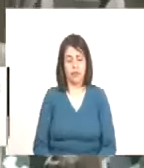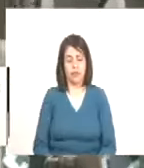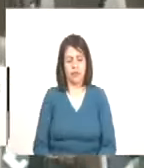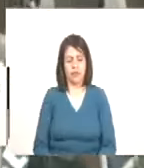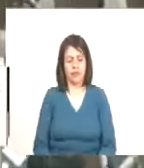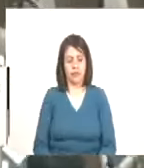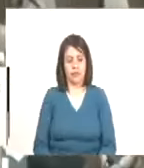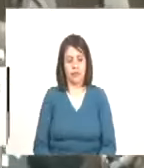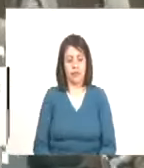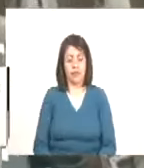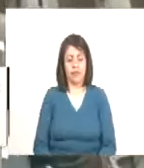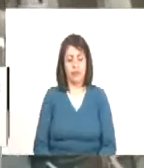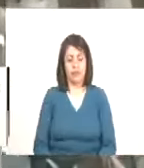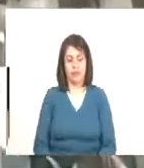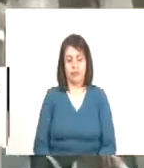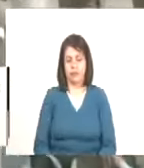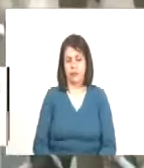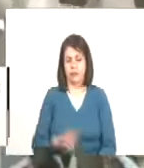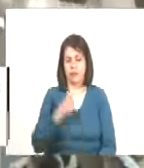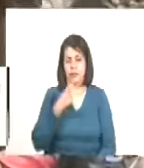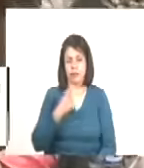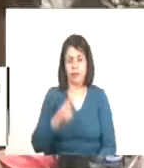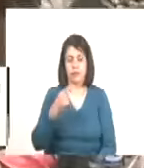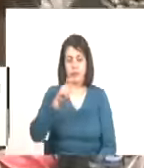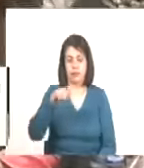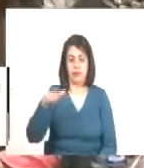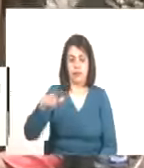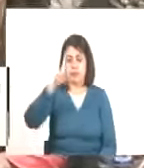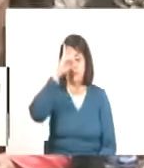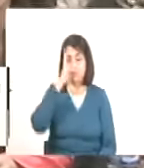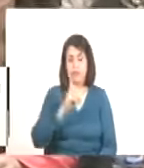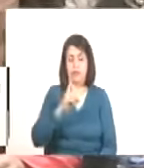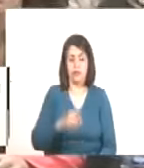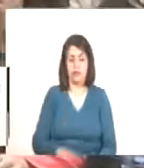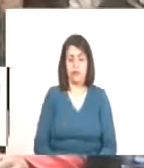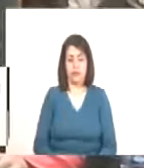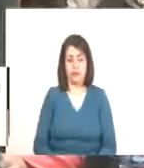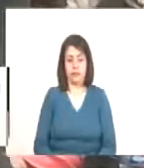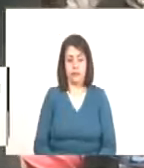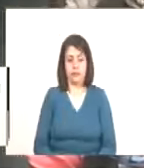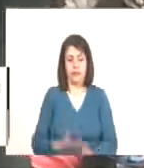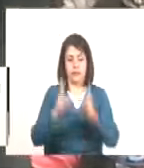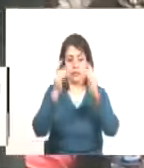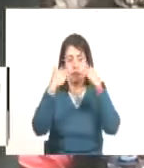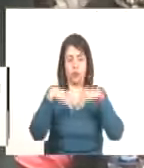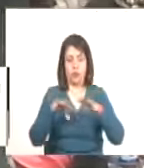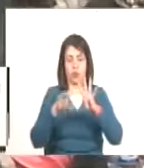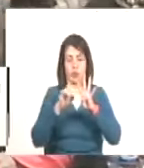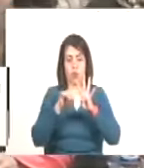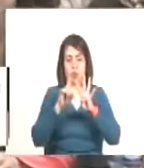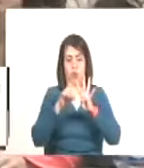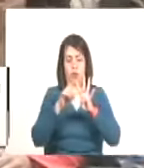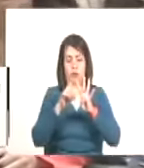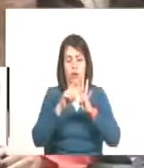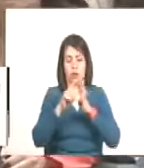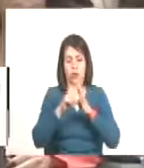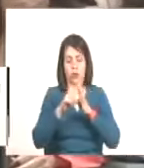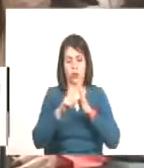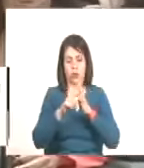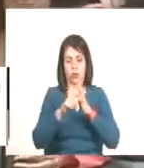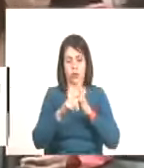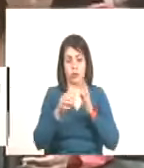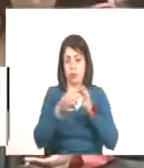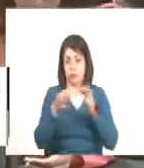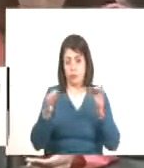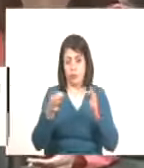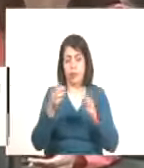De acuerdo a la Convención sobre las Personas con Discapacidad, en el numeral 4, lo